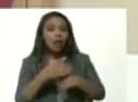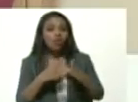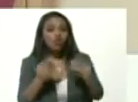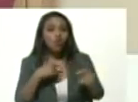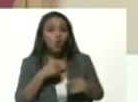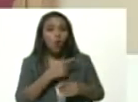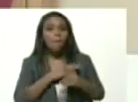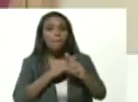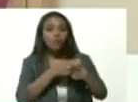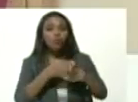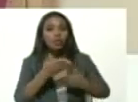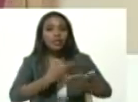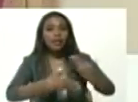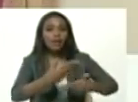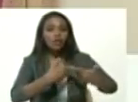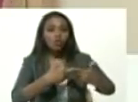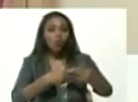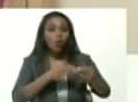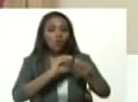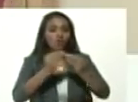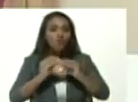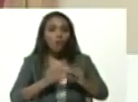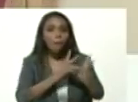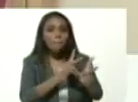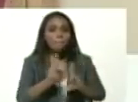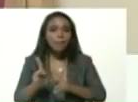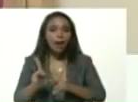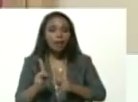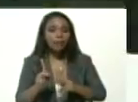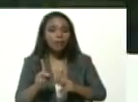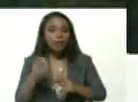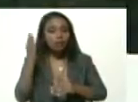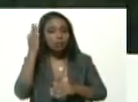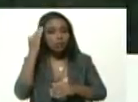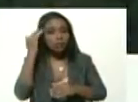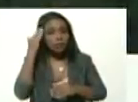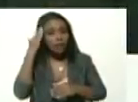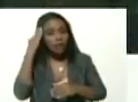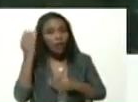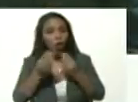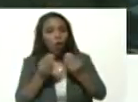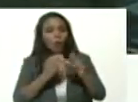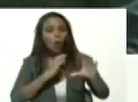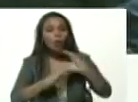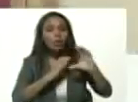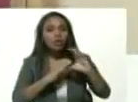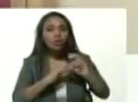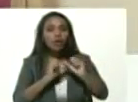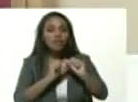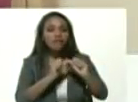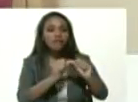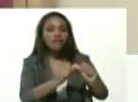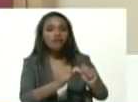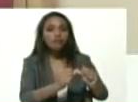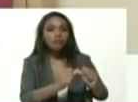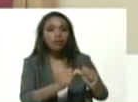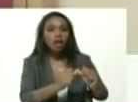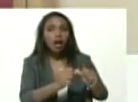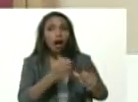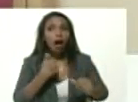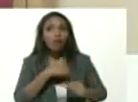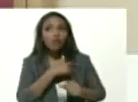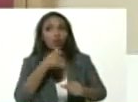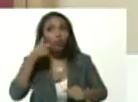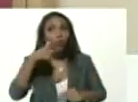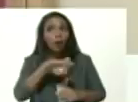prestadores de servicio y hagan un plan. Y me lo hacen saber para garantizarle las telecomunicaciones permanente a nuestro